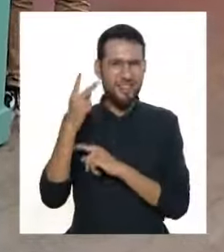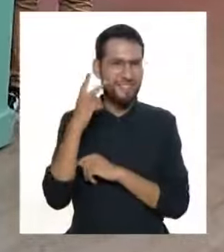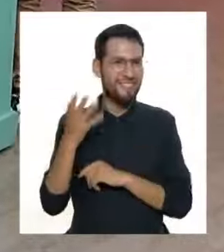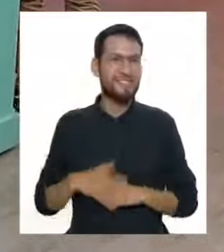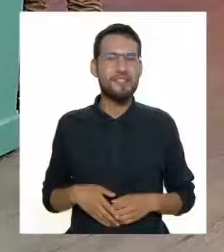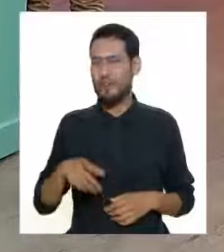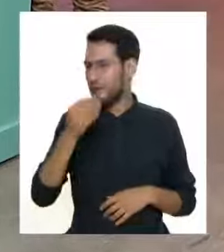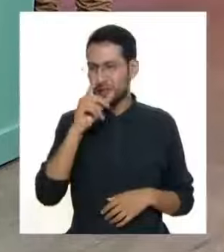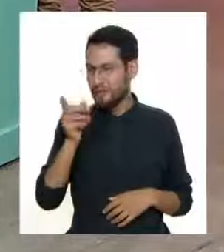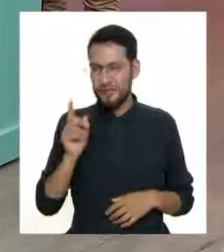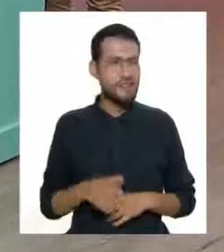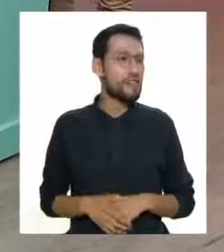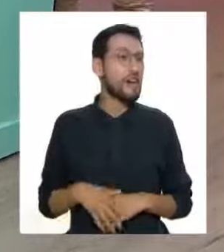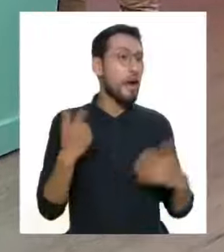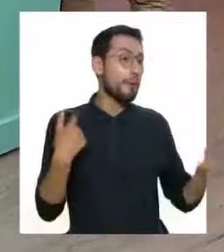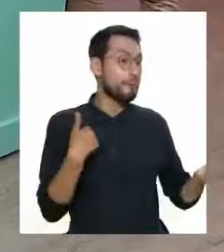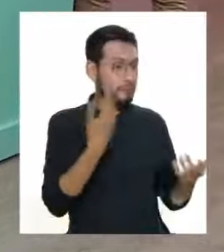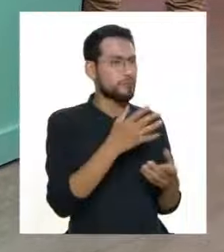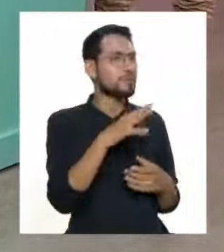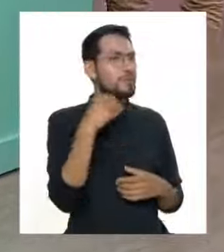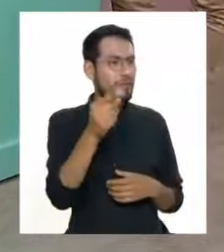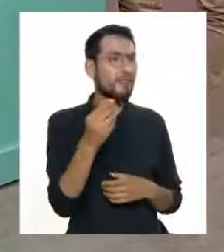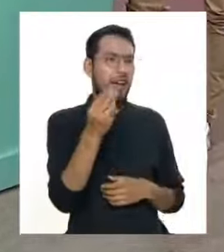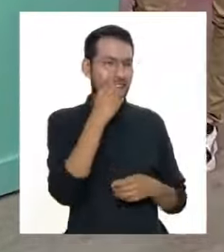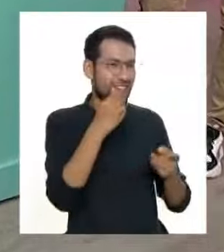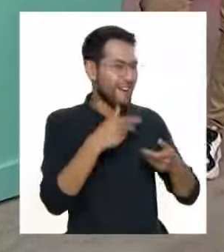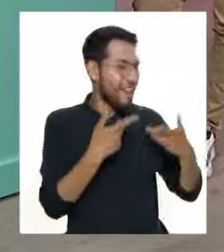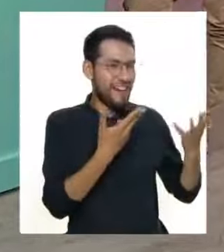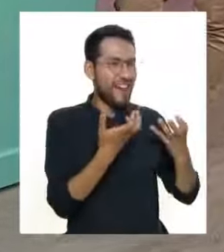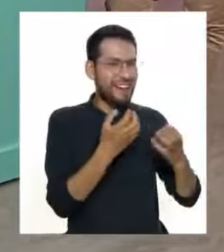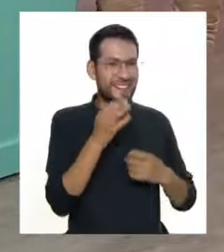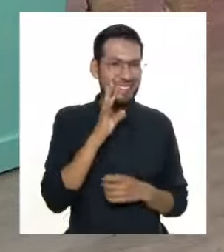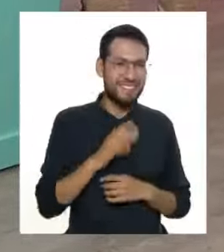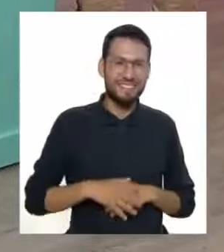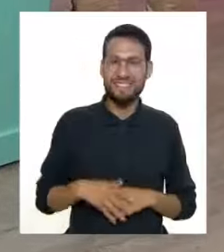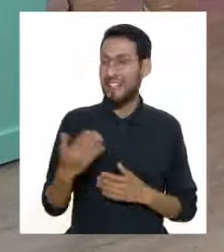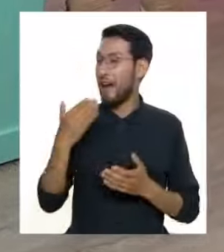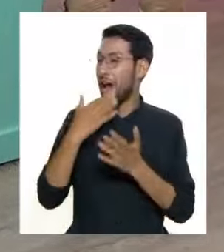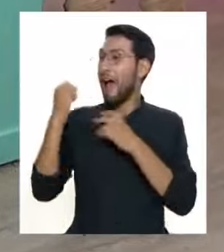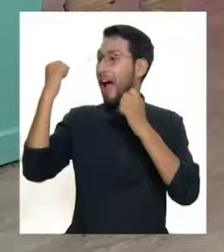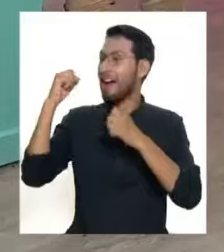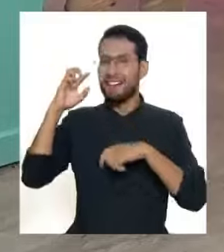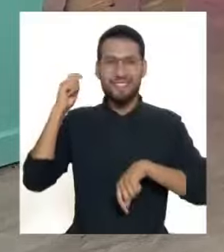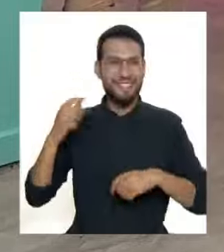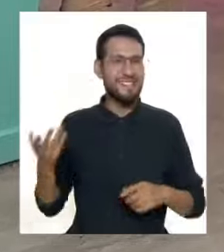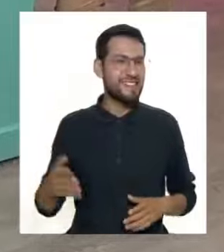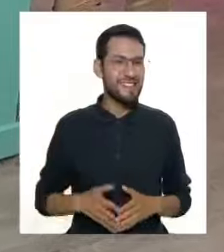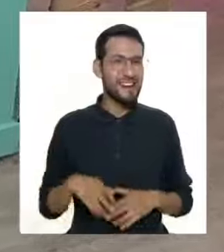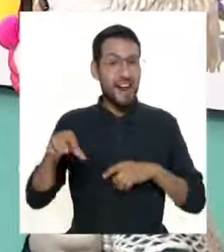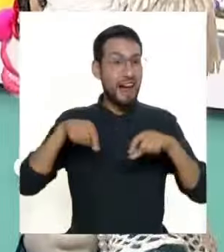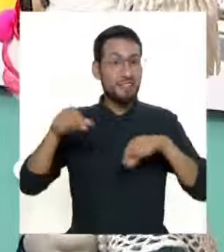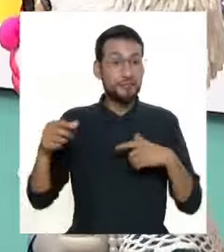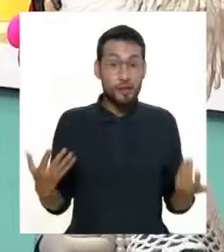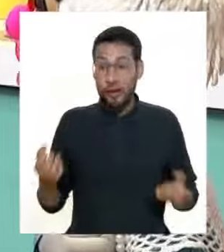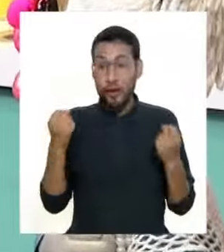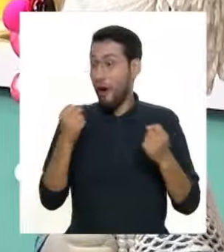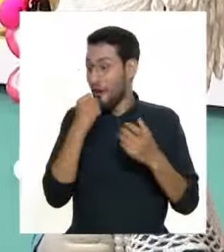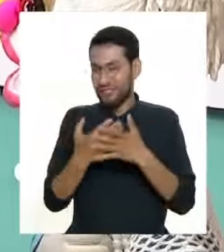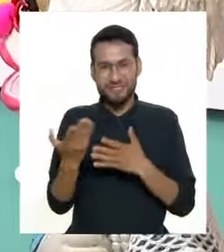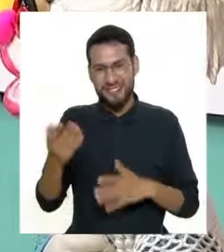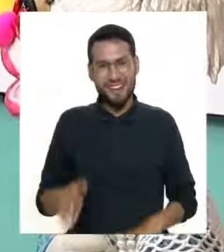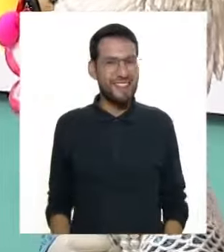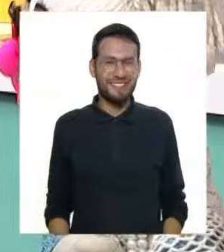Sobones. Sí, esos gritos me gustan, no, pero sé que es porque al final se lo comen. Sí, buenazo, sí. Piso, díselo. En el switcher también está buenazo, Piso,